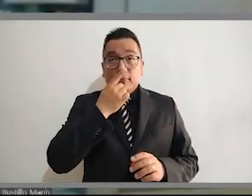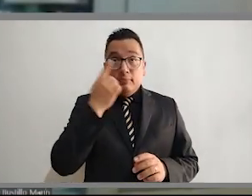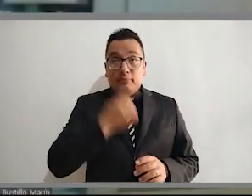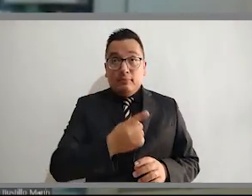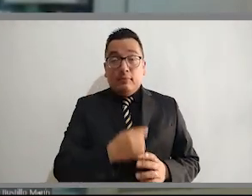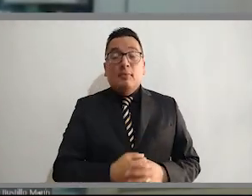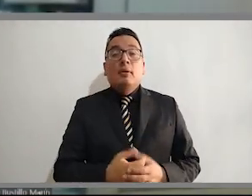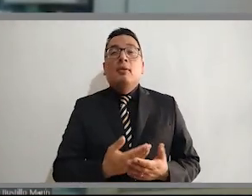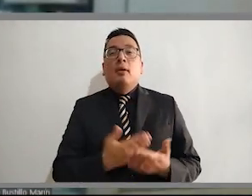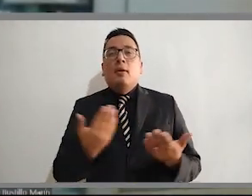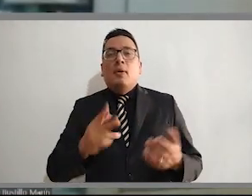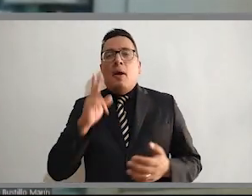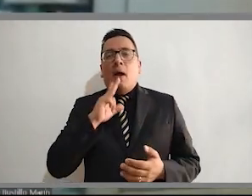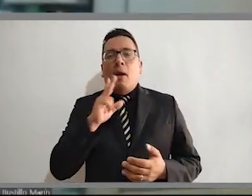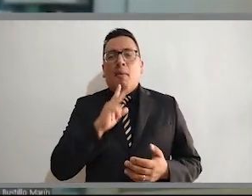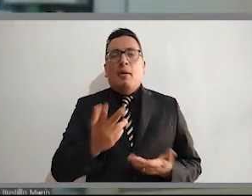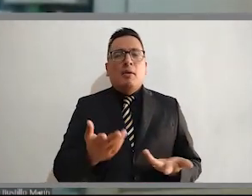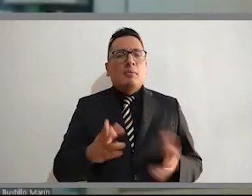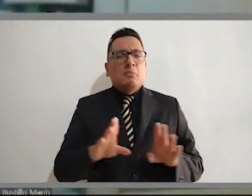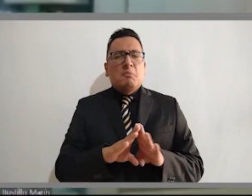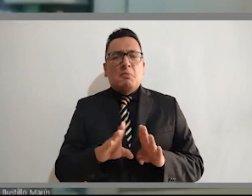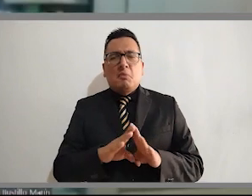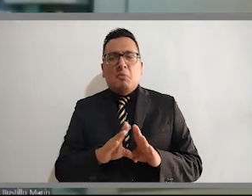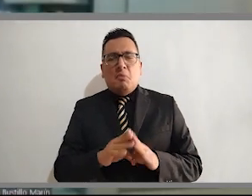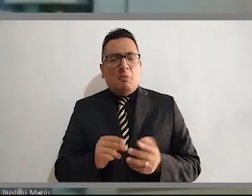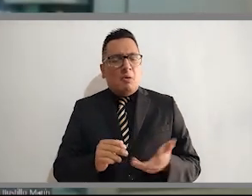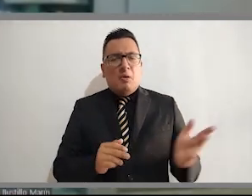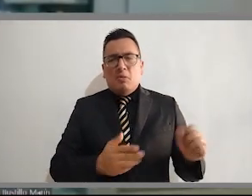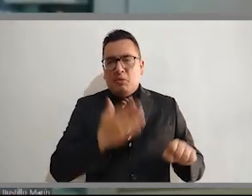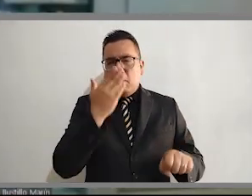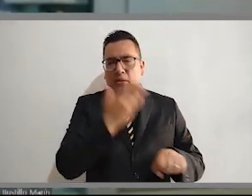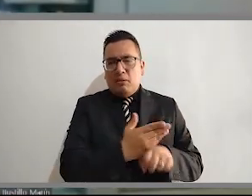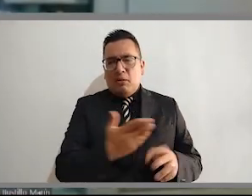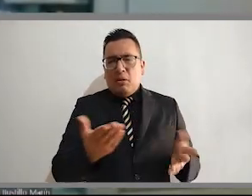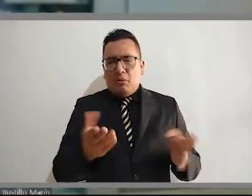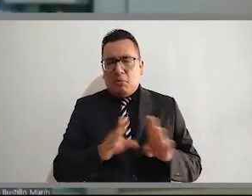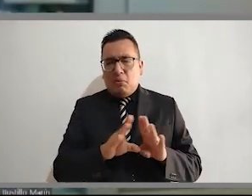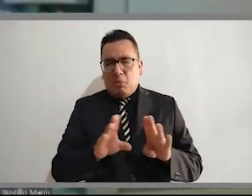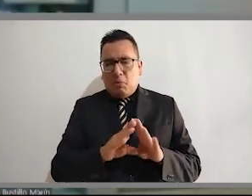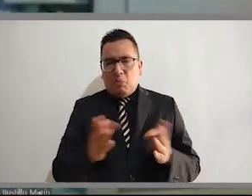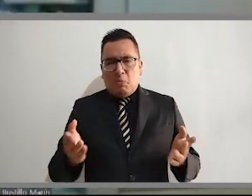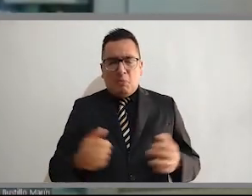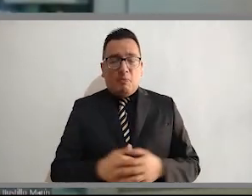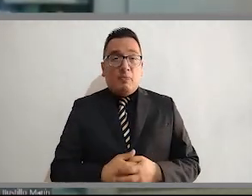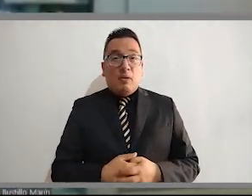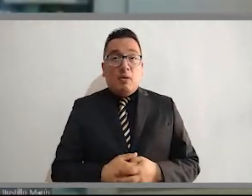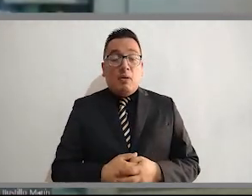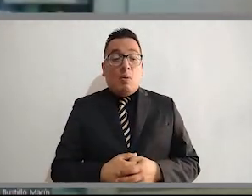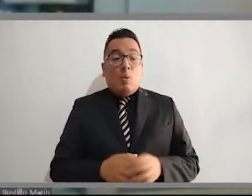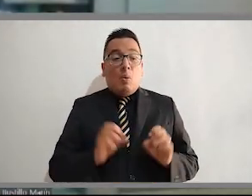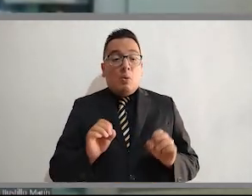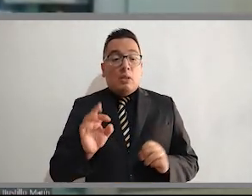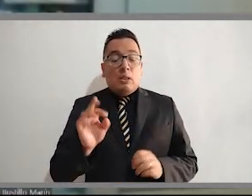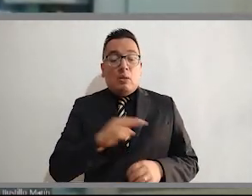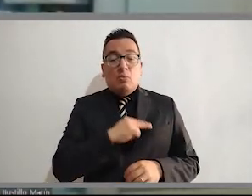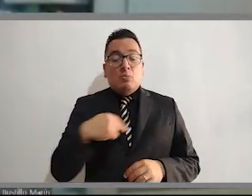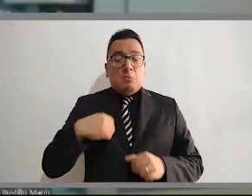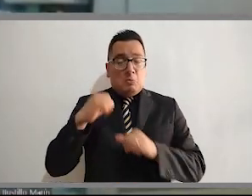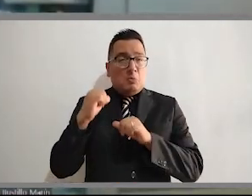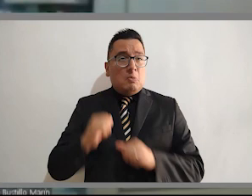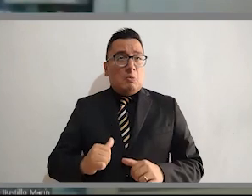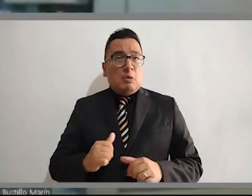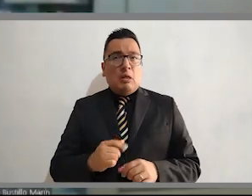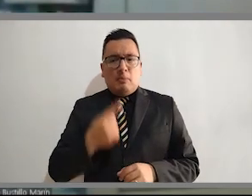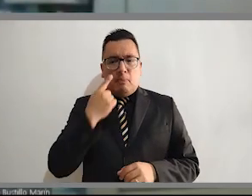todo, las medidas que hay que emitir cuando hay una presunta violación a